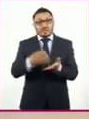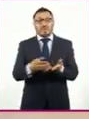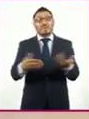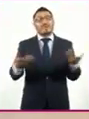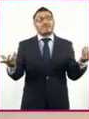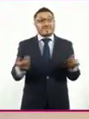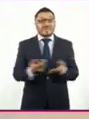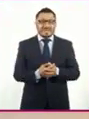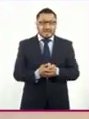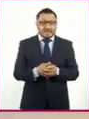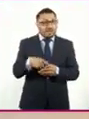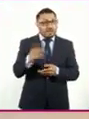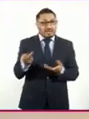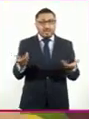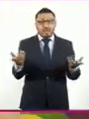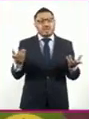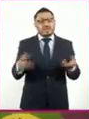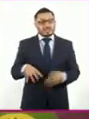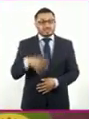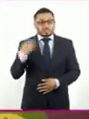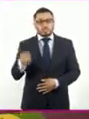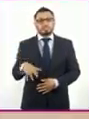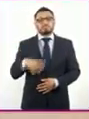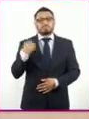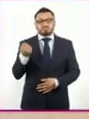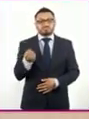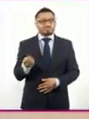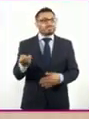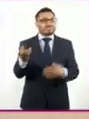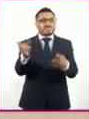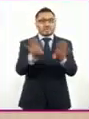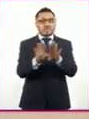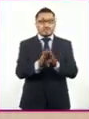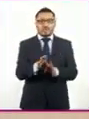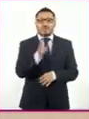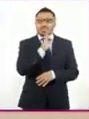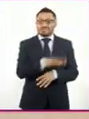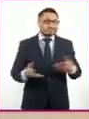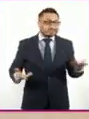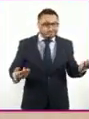artesanales, pero por más que hacemos, no nos quedan bien.